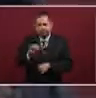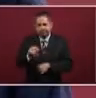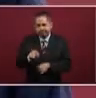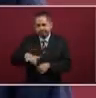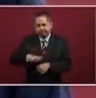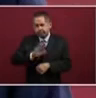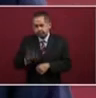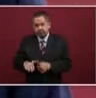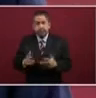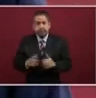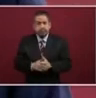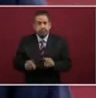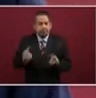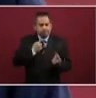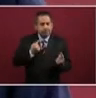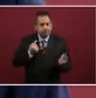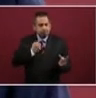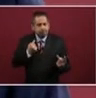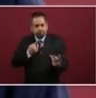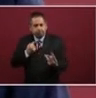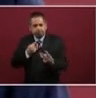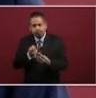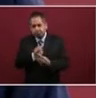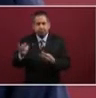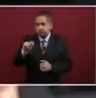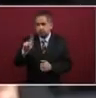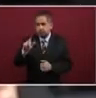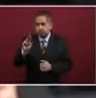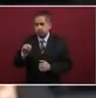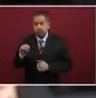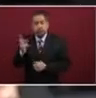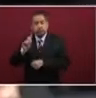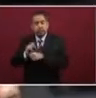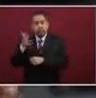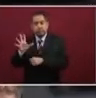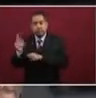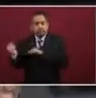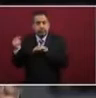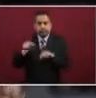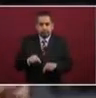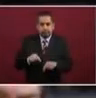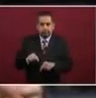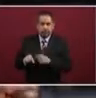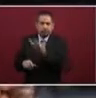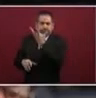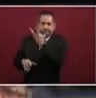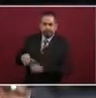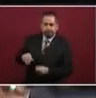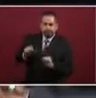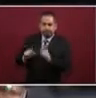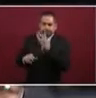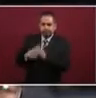reclamo alcanzó al presidente de México. Y salí de Tulum desde el día 10 huyendo.